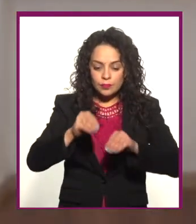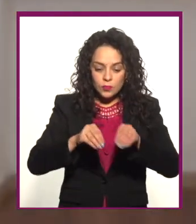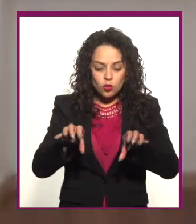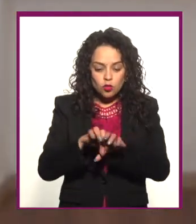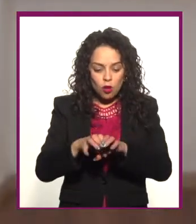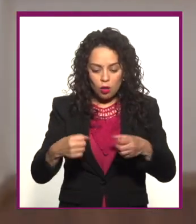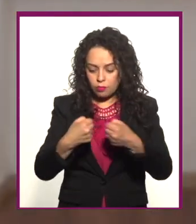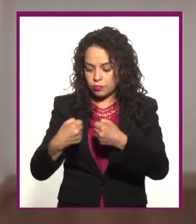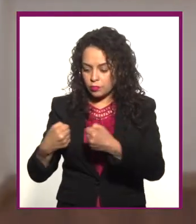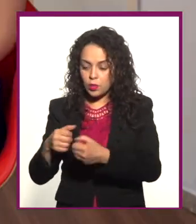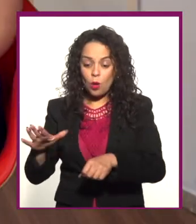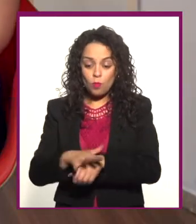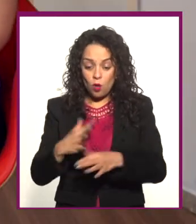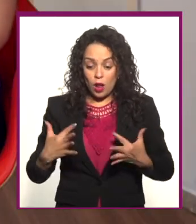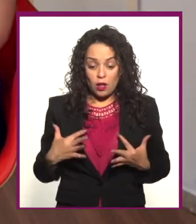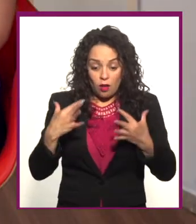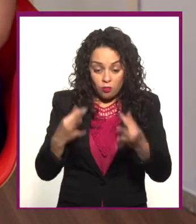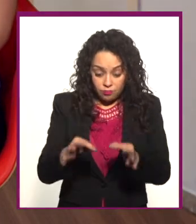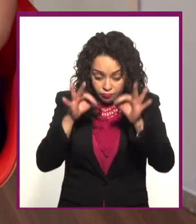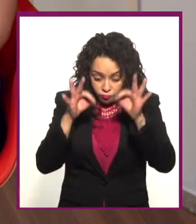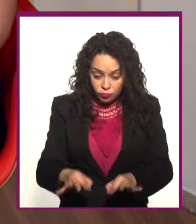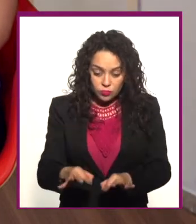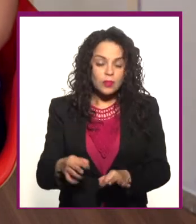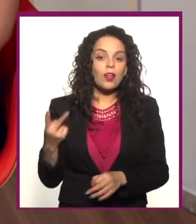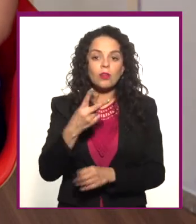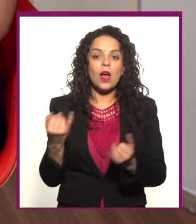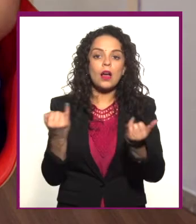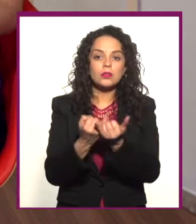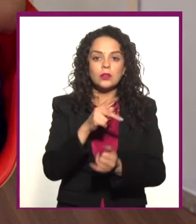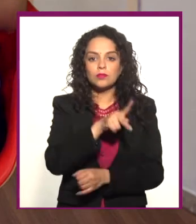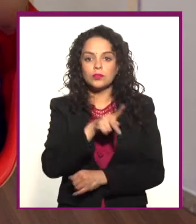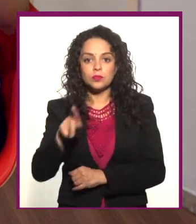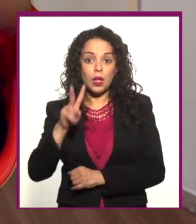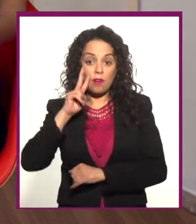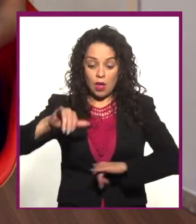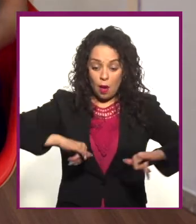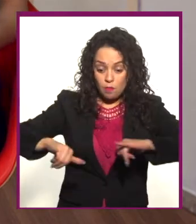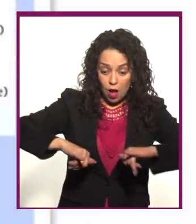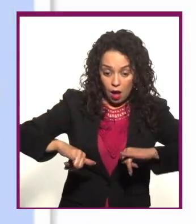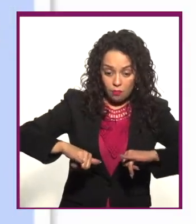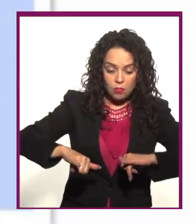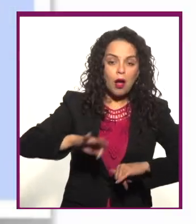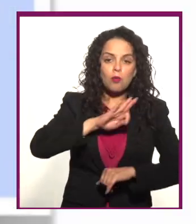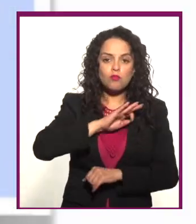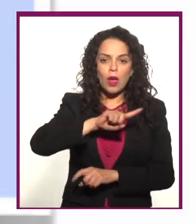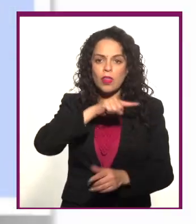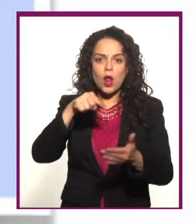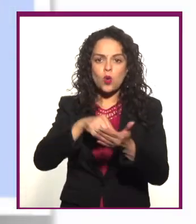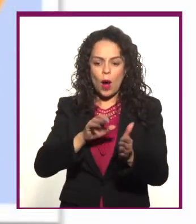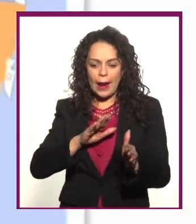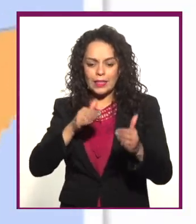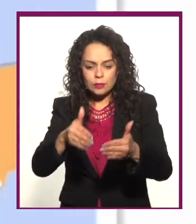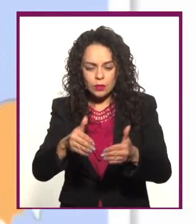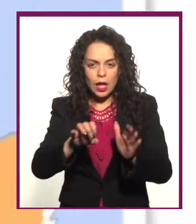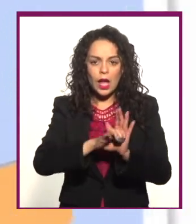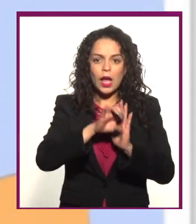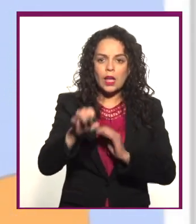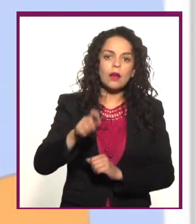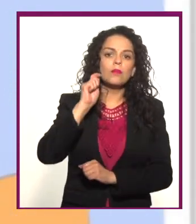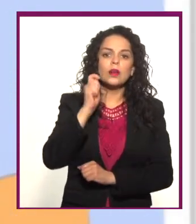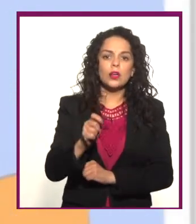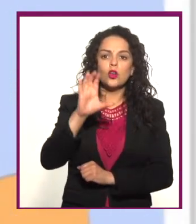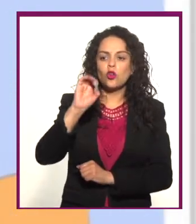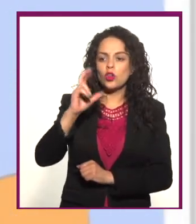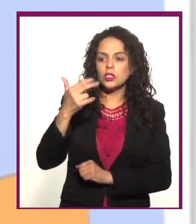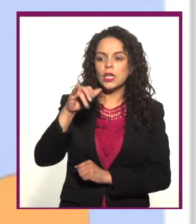estructura y léxico, ya que tienen un origen común. Que, como podemos ver en el mapa, puede ser de un lugar en específico,